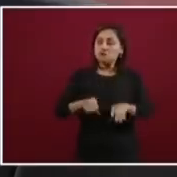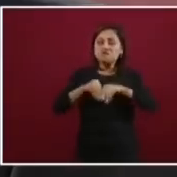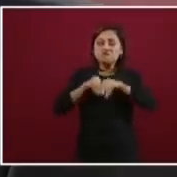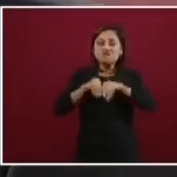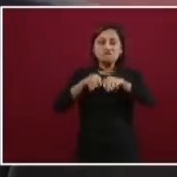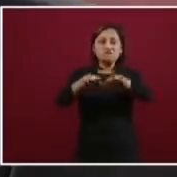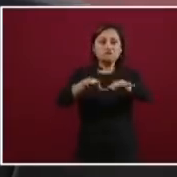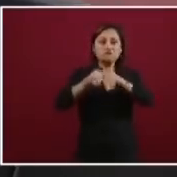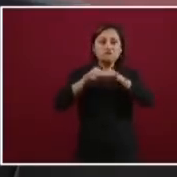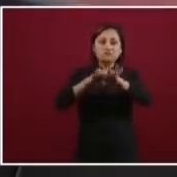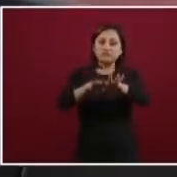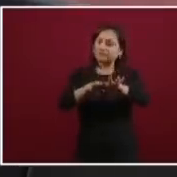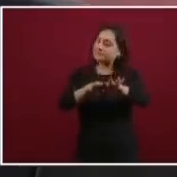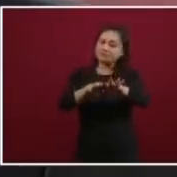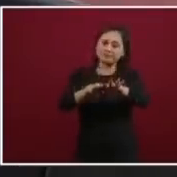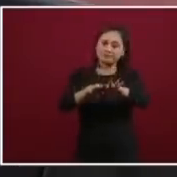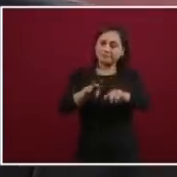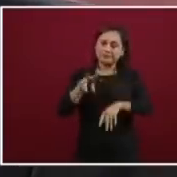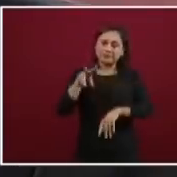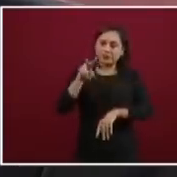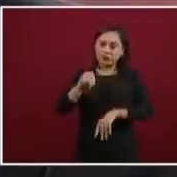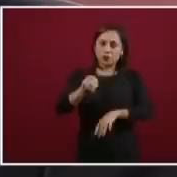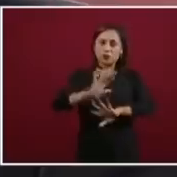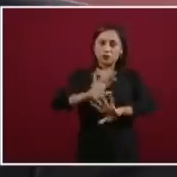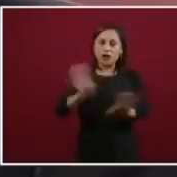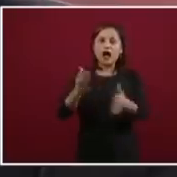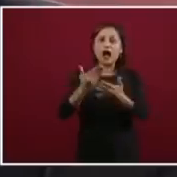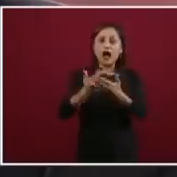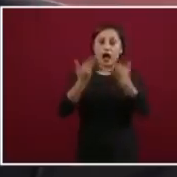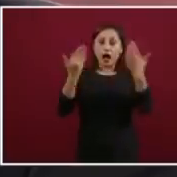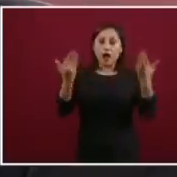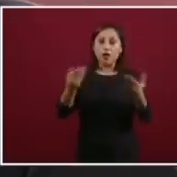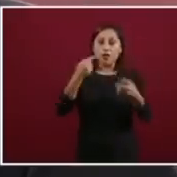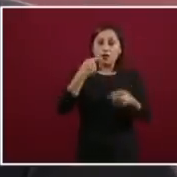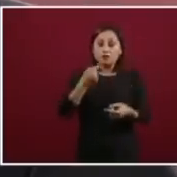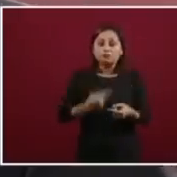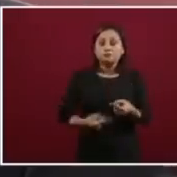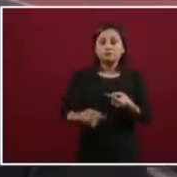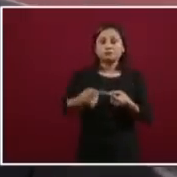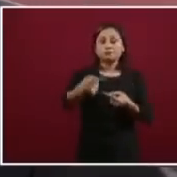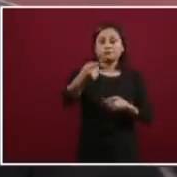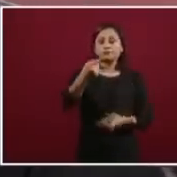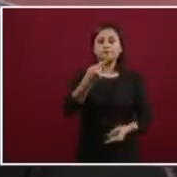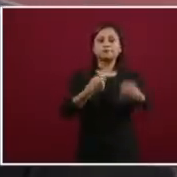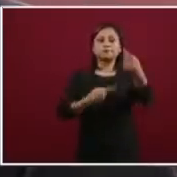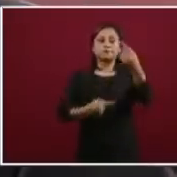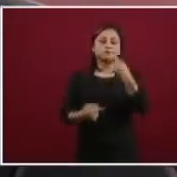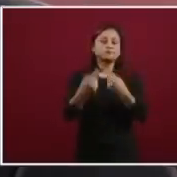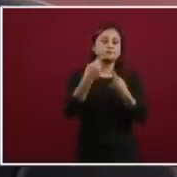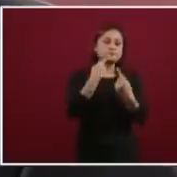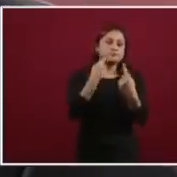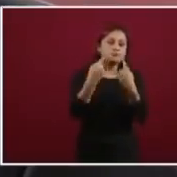de la información ya son mensajes de ida y vuelta es interactuar